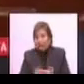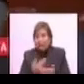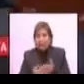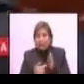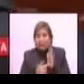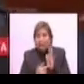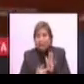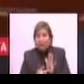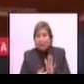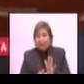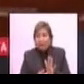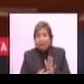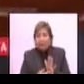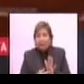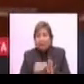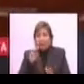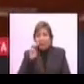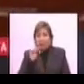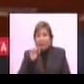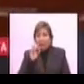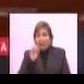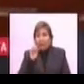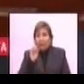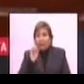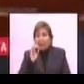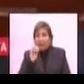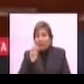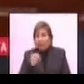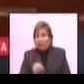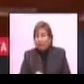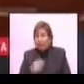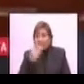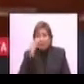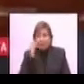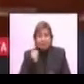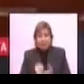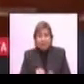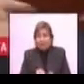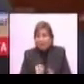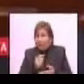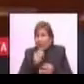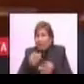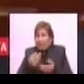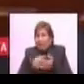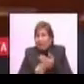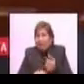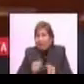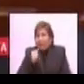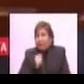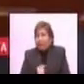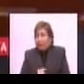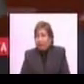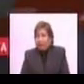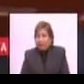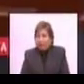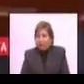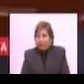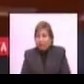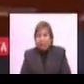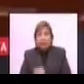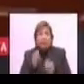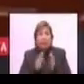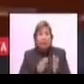existía, una moción de censura. Y no se puede bloquear una censura presentando una confianza, porque